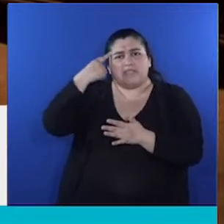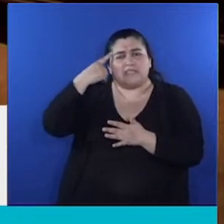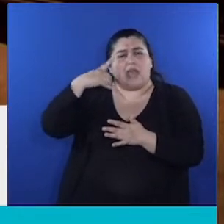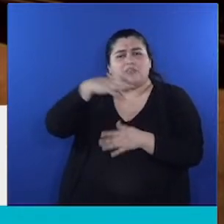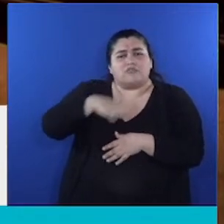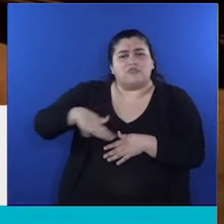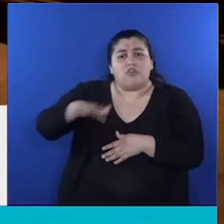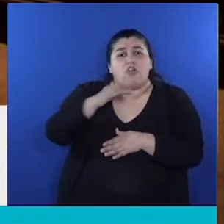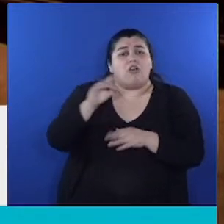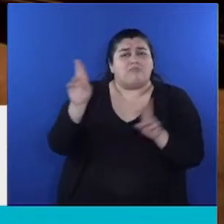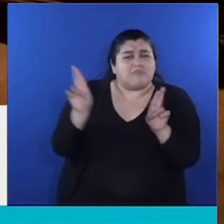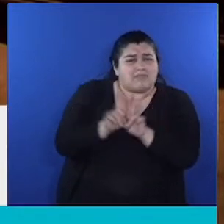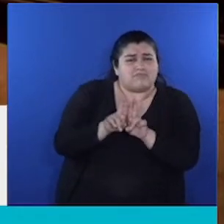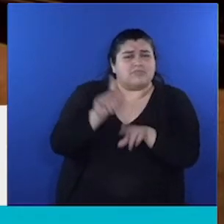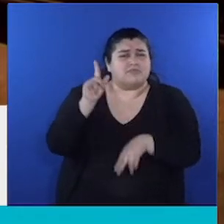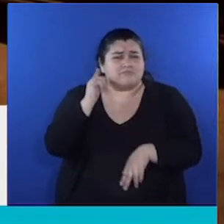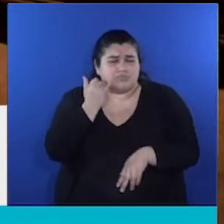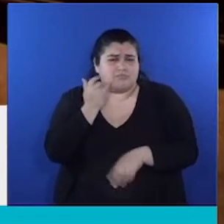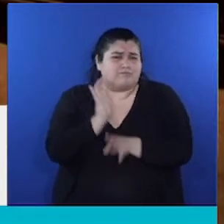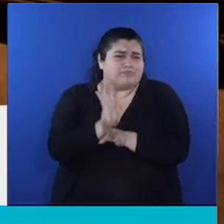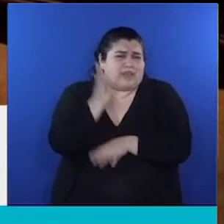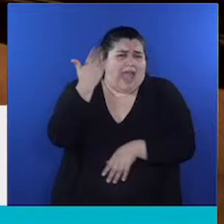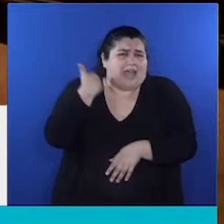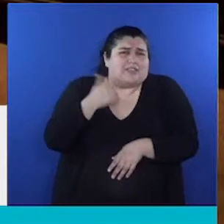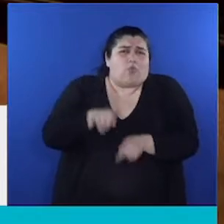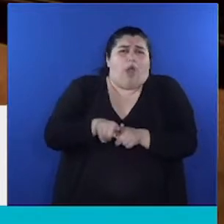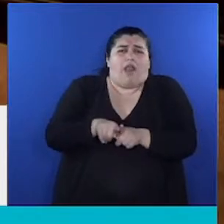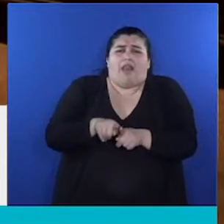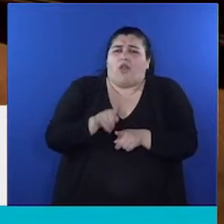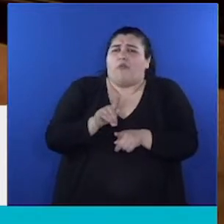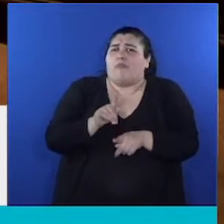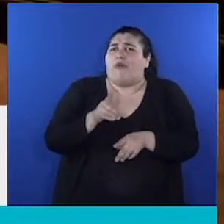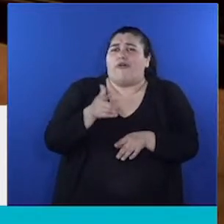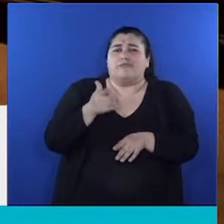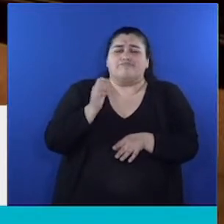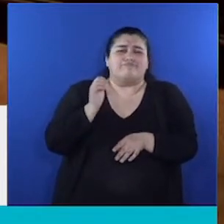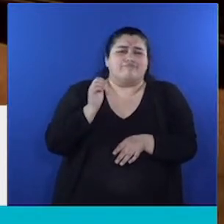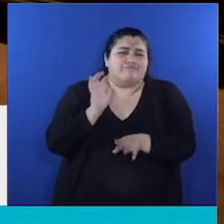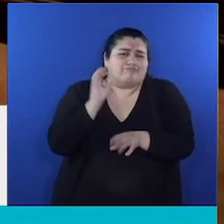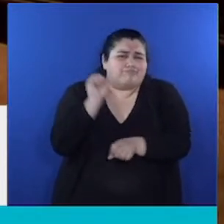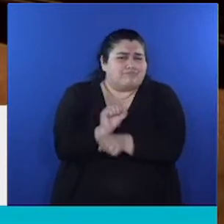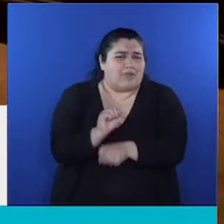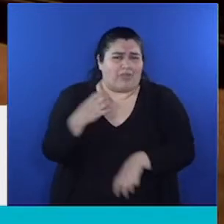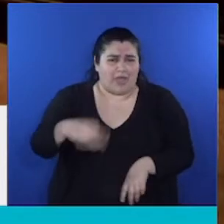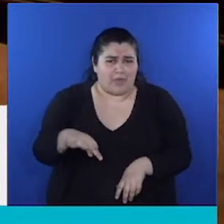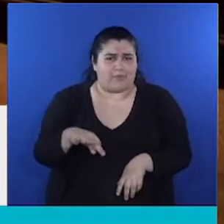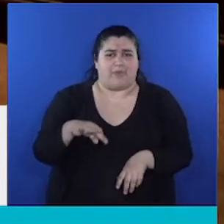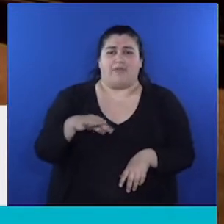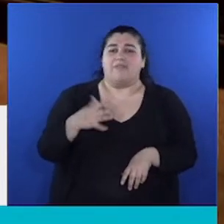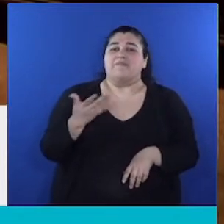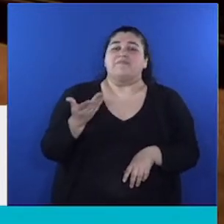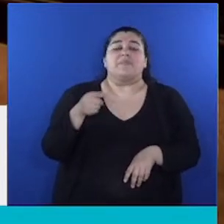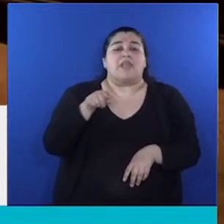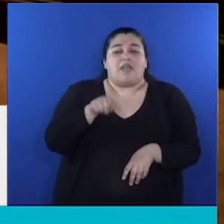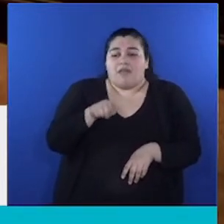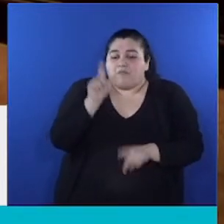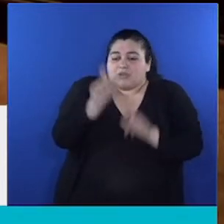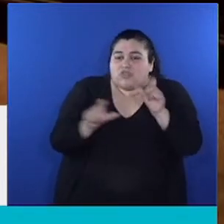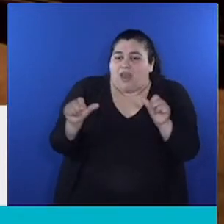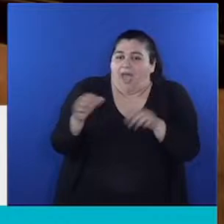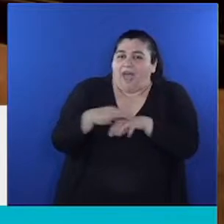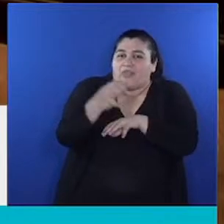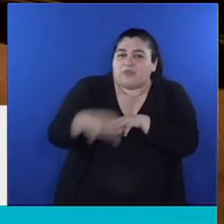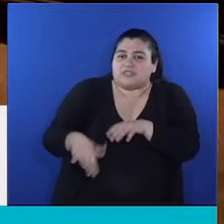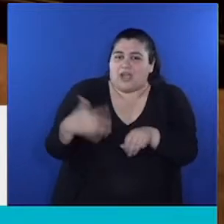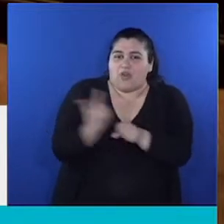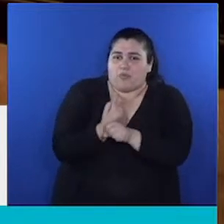era un delito. La gente no se podía divorciar hasta el 87. Hemos vivido un avance magnífico en nuestra sociedad, en las